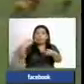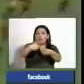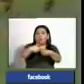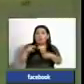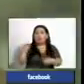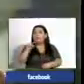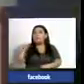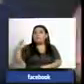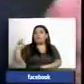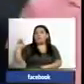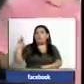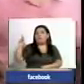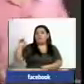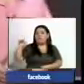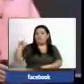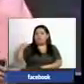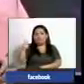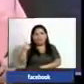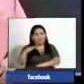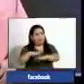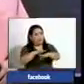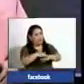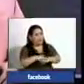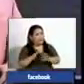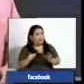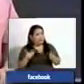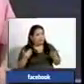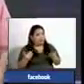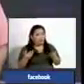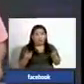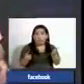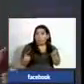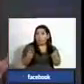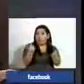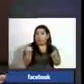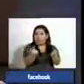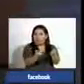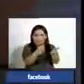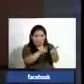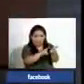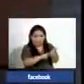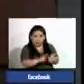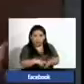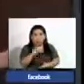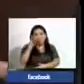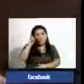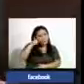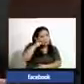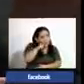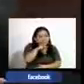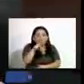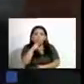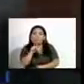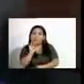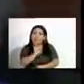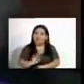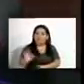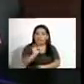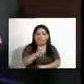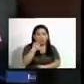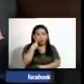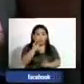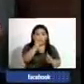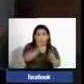Coria y por esto es que no han anunciado seguramente nuevos fichajes, porque debe ser el técnico. En un mundo ideal tendría que ser